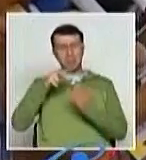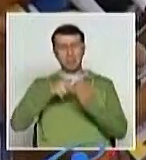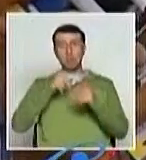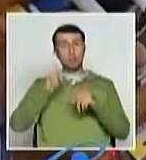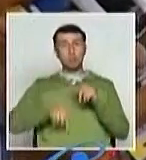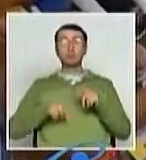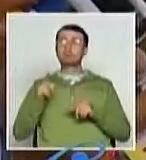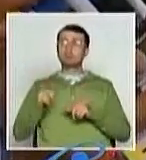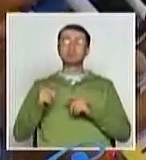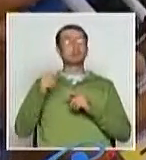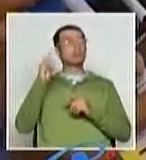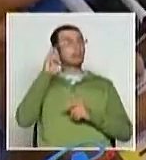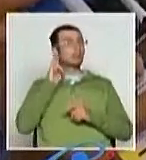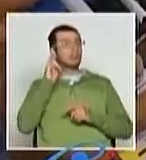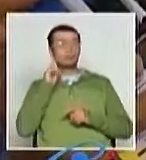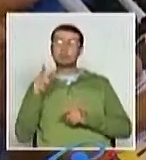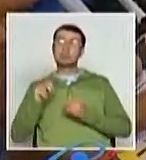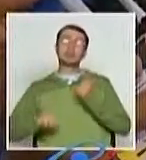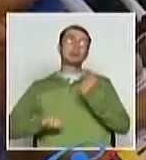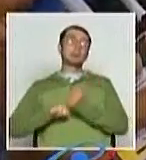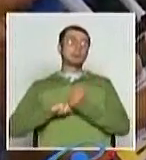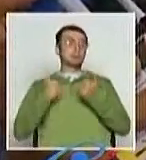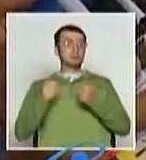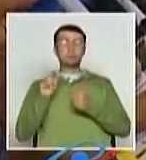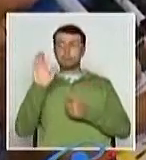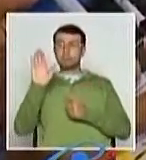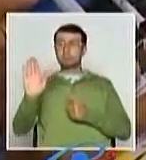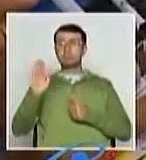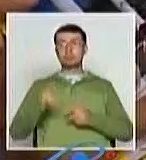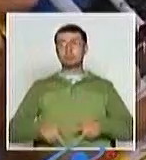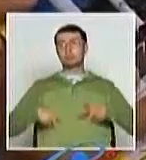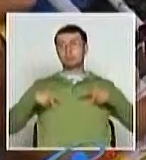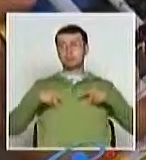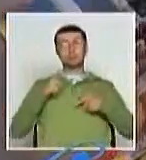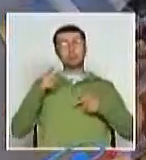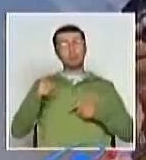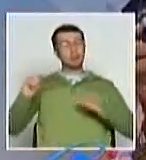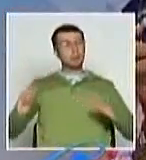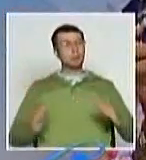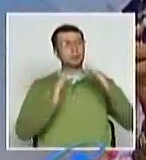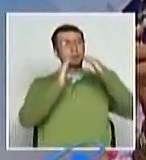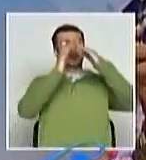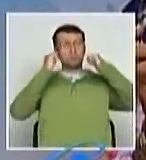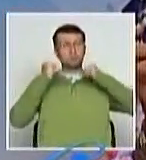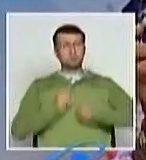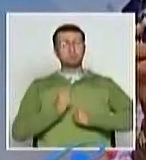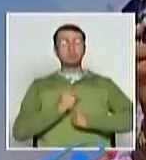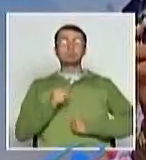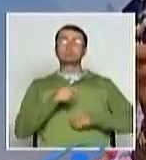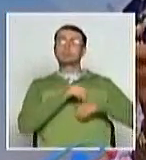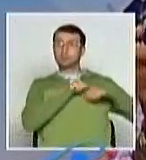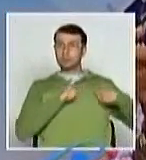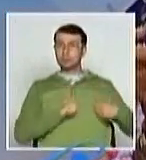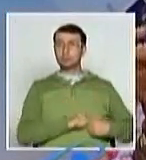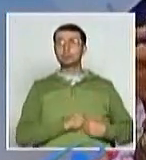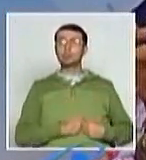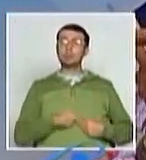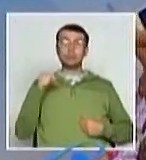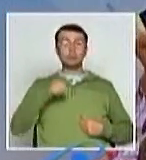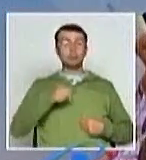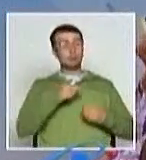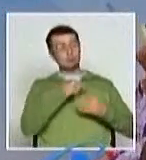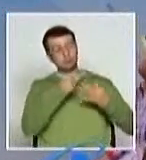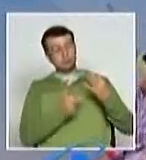y va a ser un apoyo grande para su vida el Imperio del corazón por eso queremos hoy con el preámbulo de estos